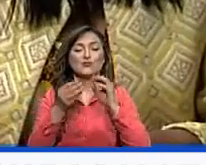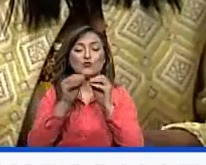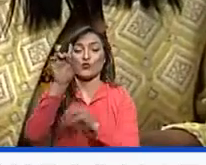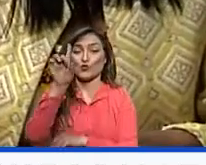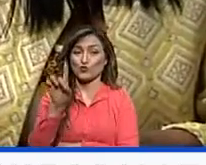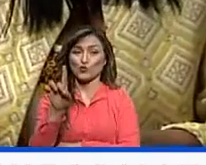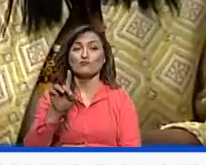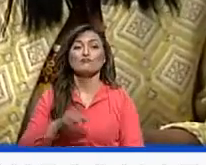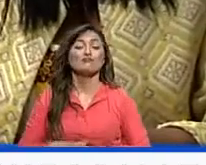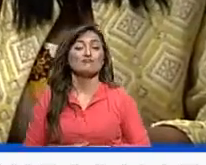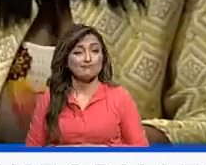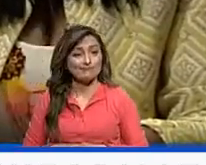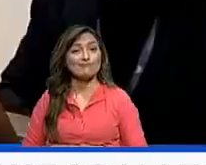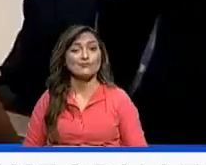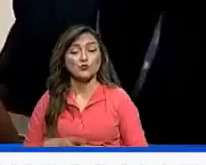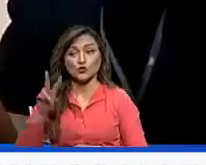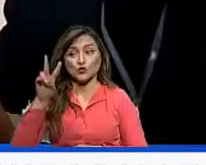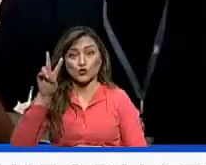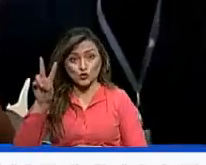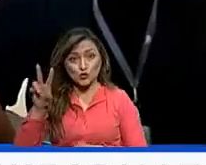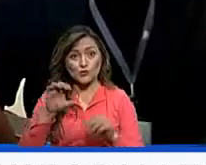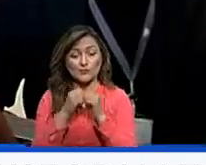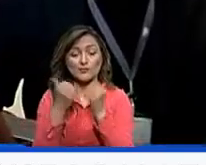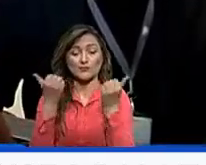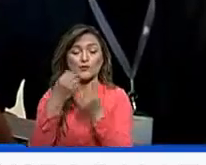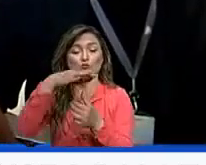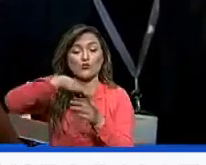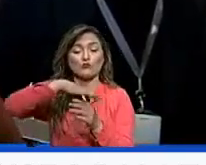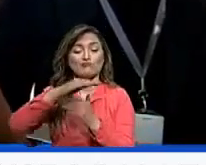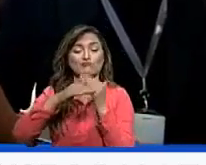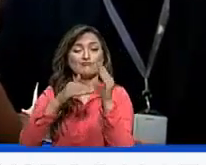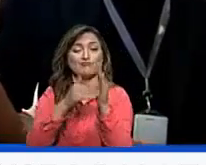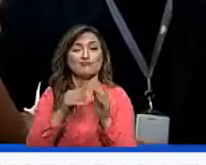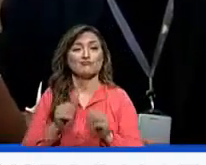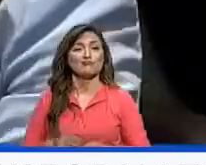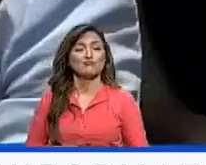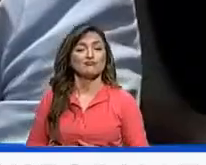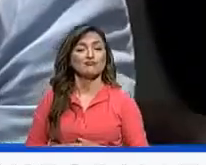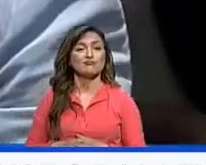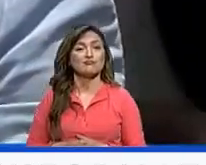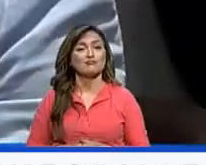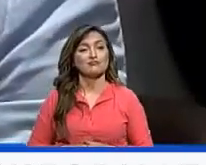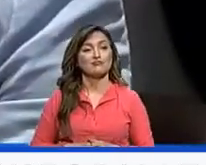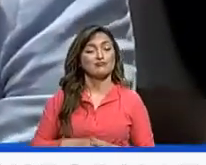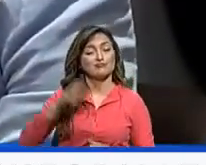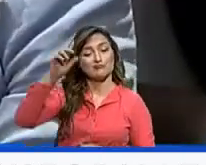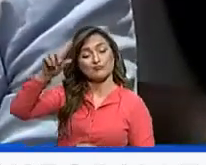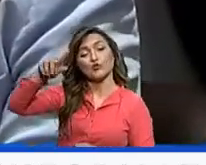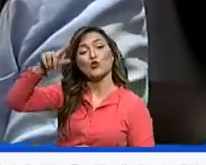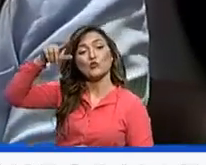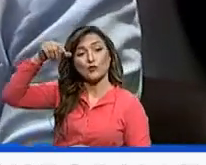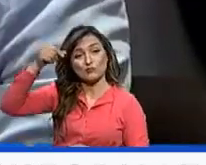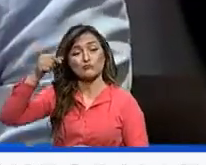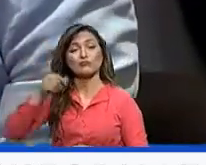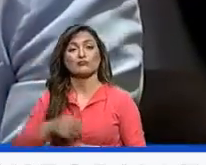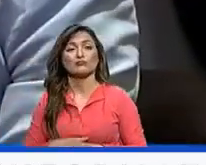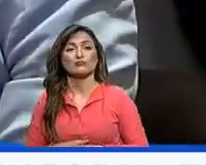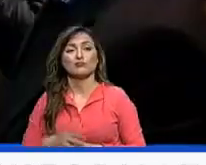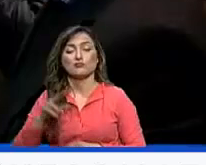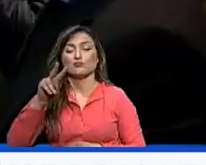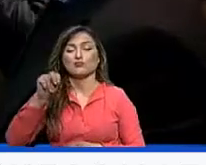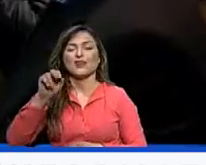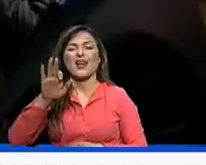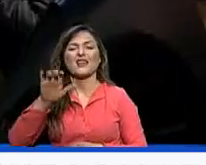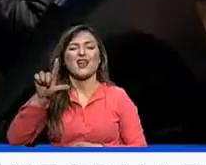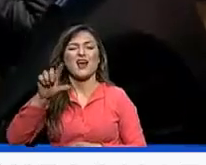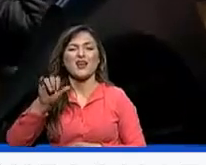de UNES. Mientras tanto, 2 legisladores votaron en contra, que eran los 2 votos del gobierno, que eran de Natalie Arias y